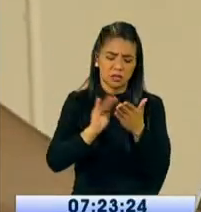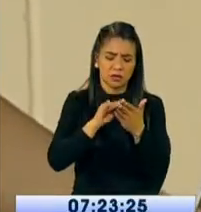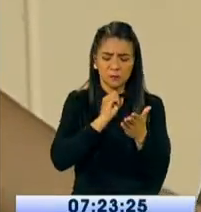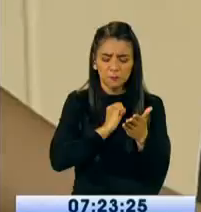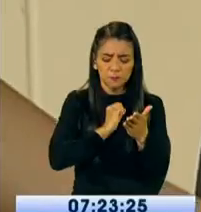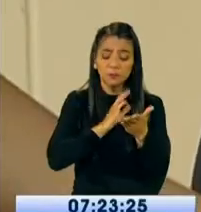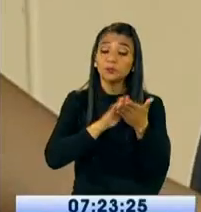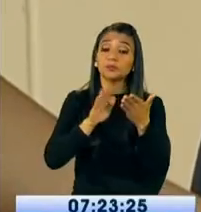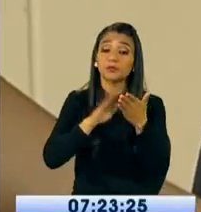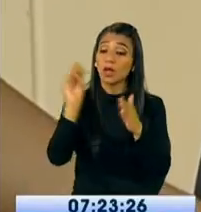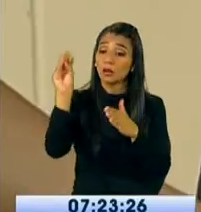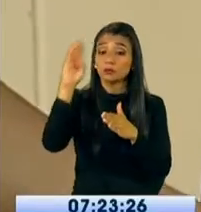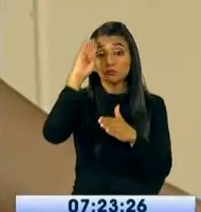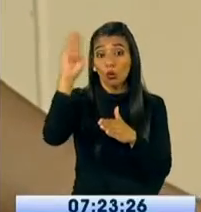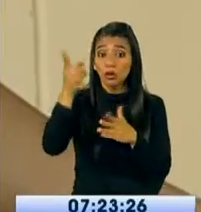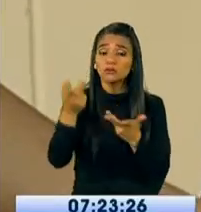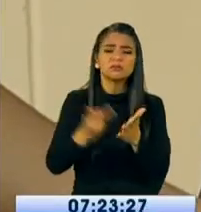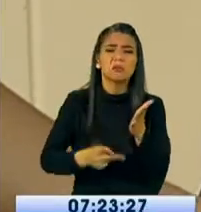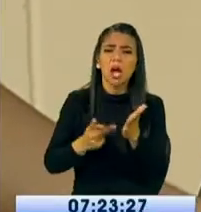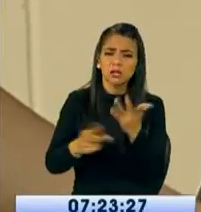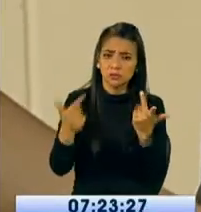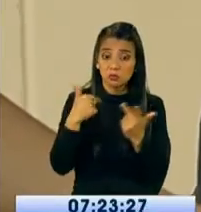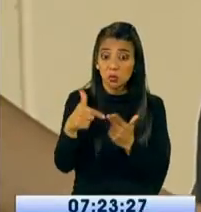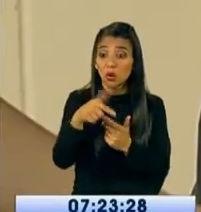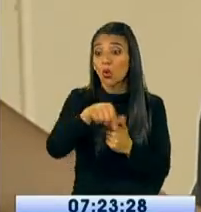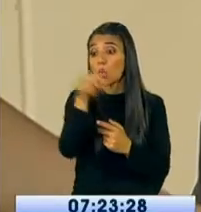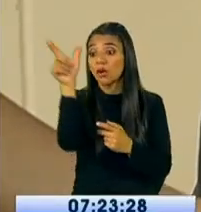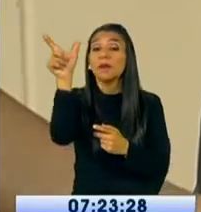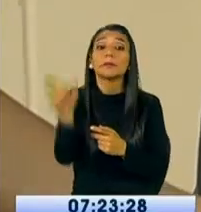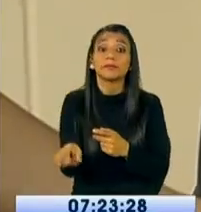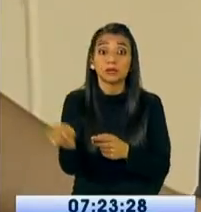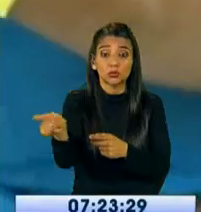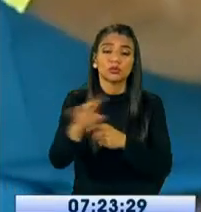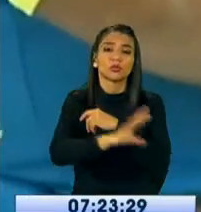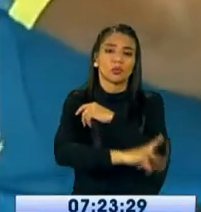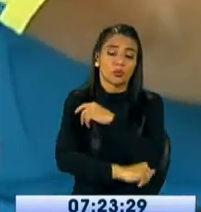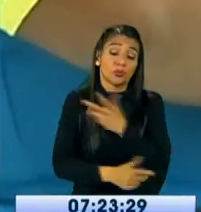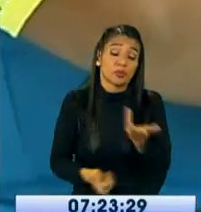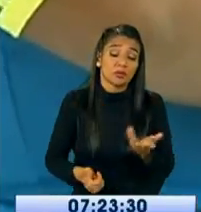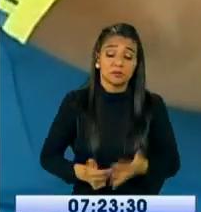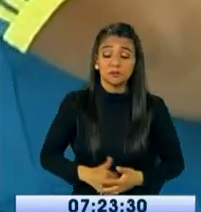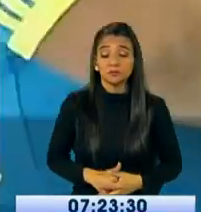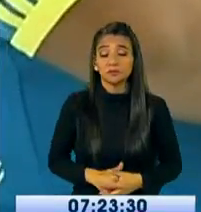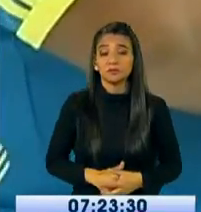la policía de lo que estaba sucediendo, porque al parecer eran otras las personas las que estaban asaltando. Informó Julio César Saona.